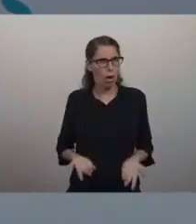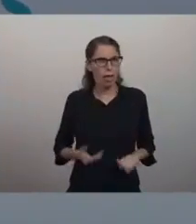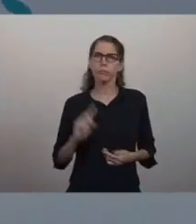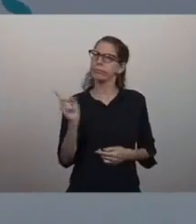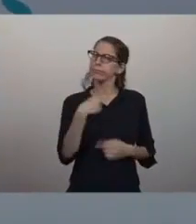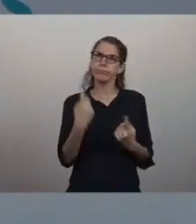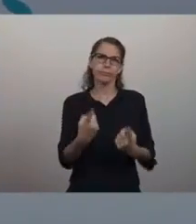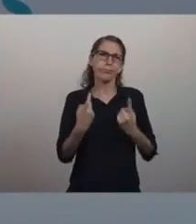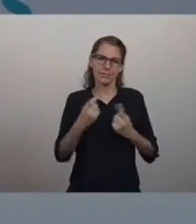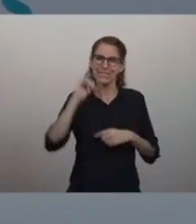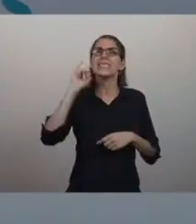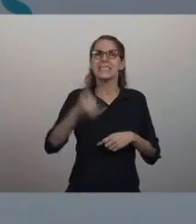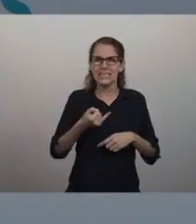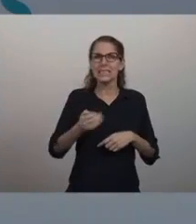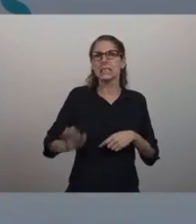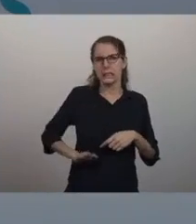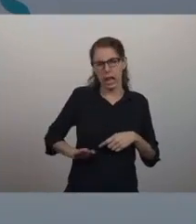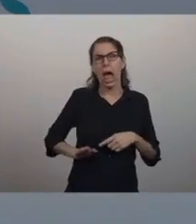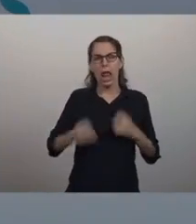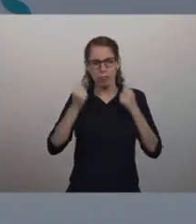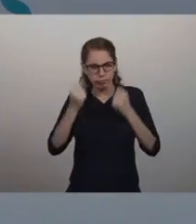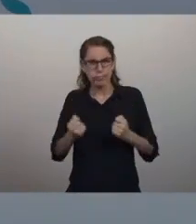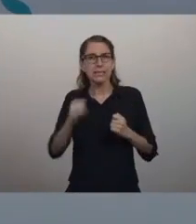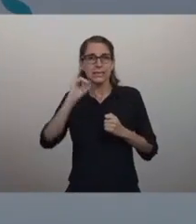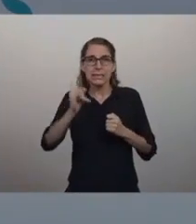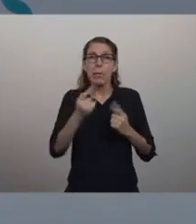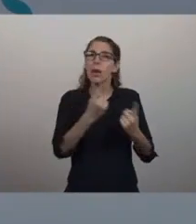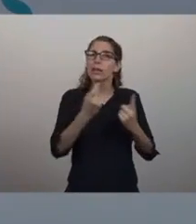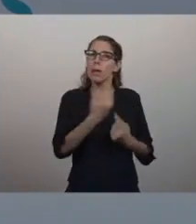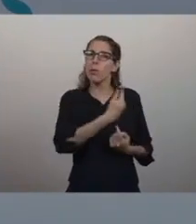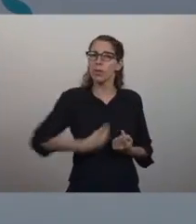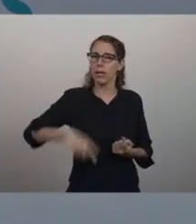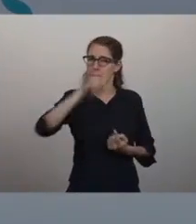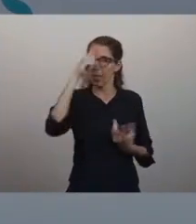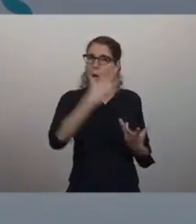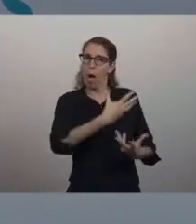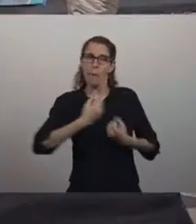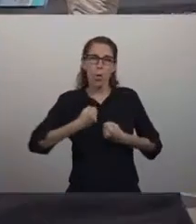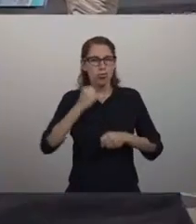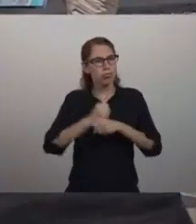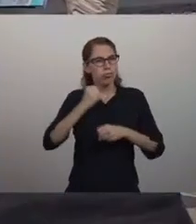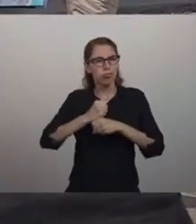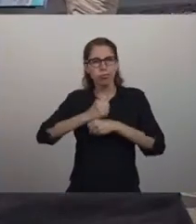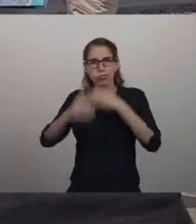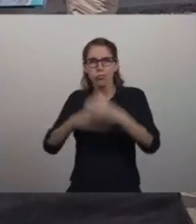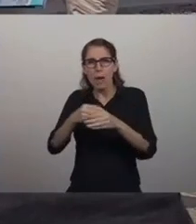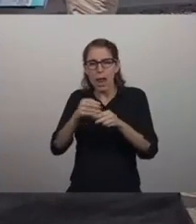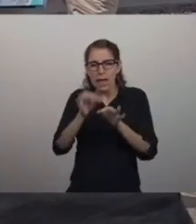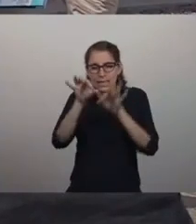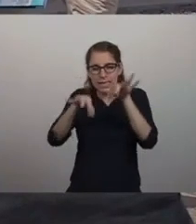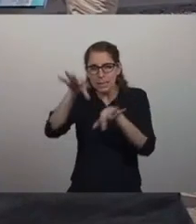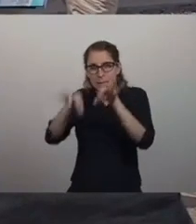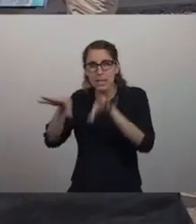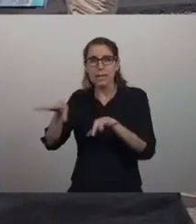convicción pero sobre todo de la presencia del estado en desarrollar semillas con la edad muy clara de que desarrollar